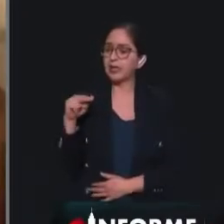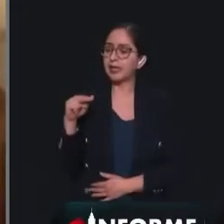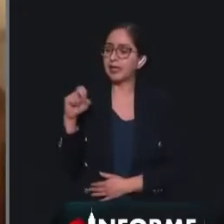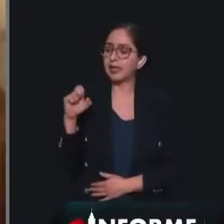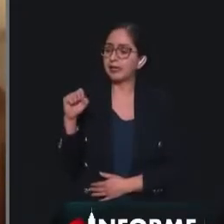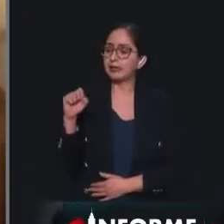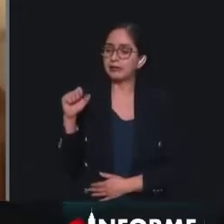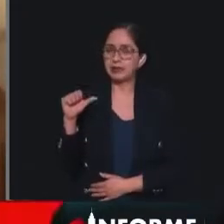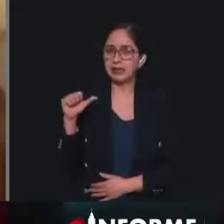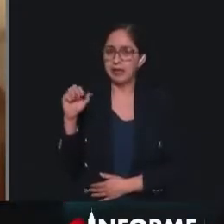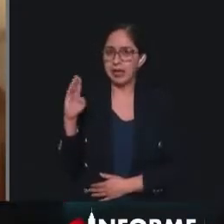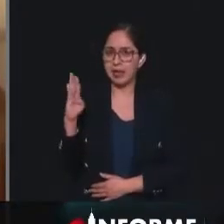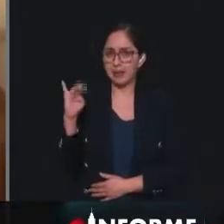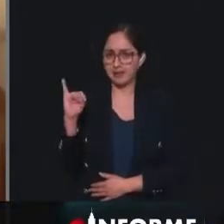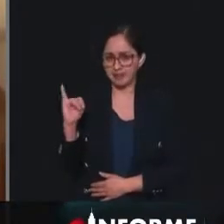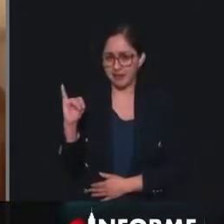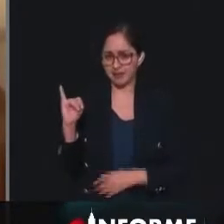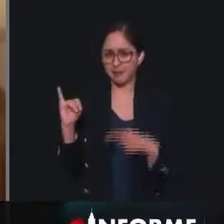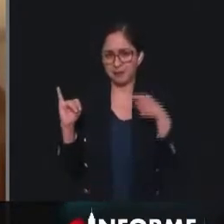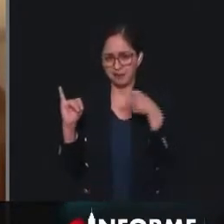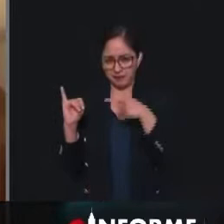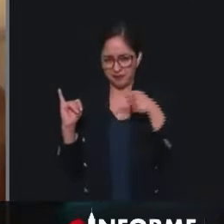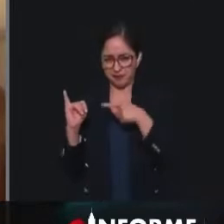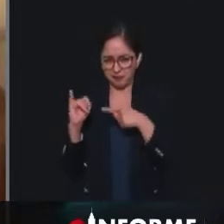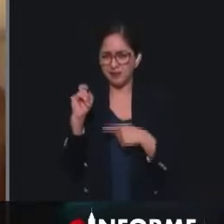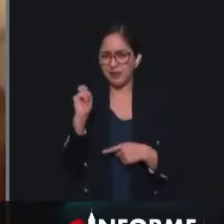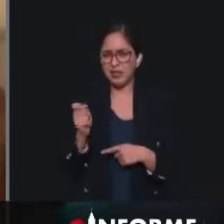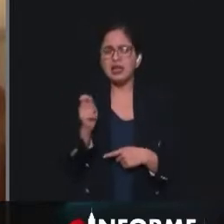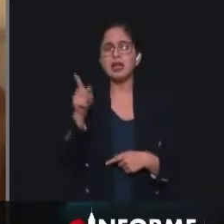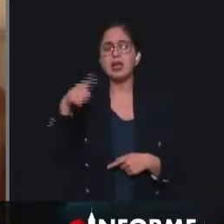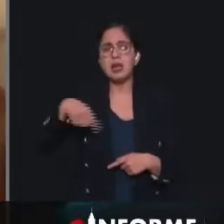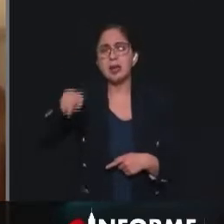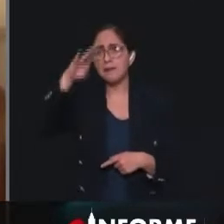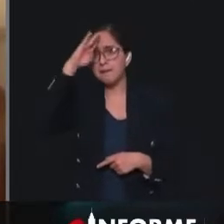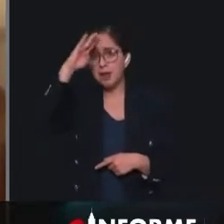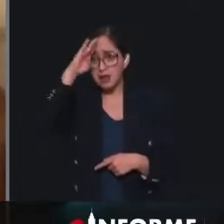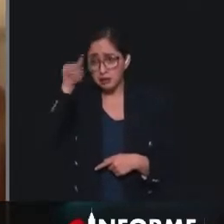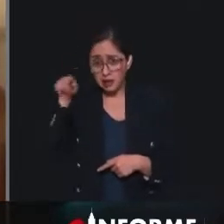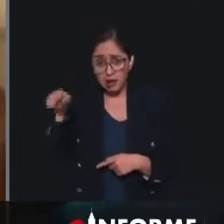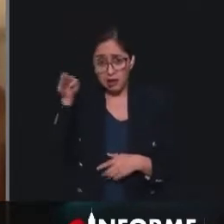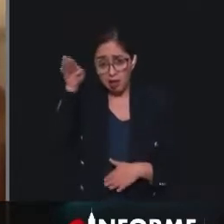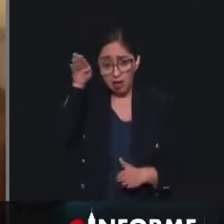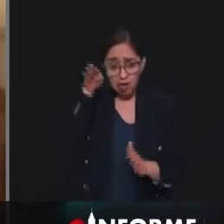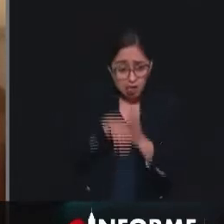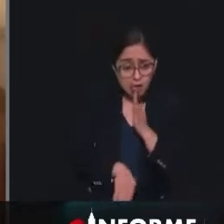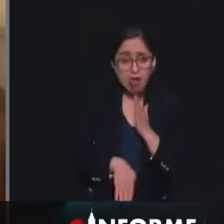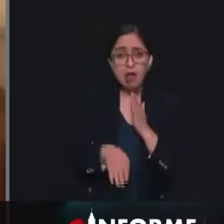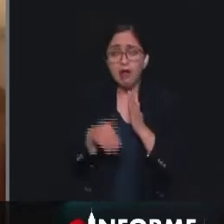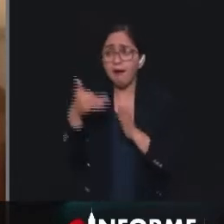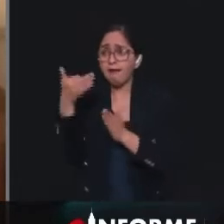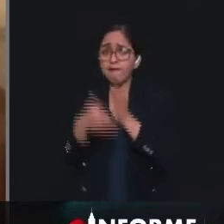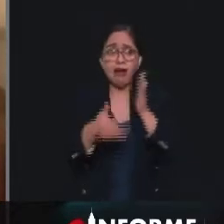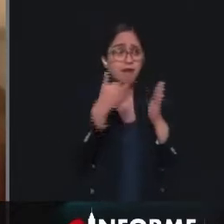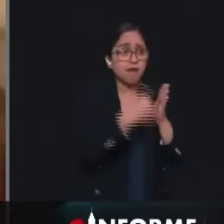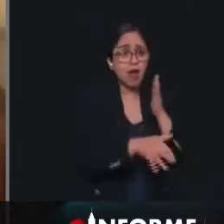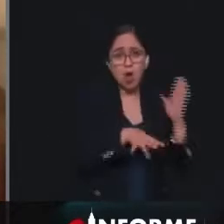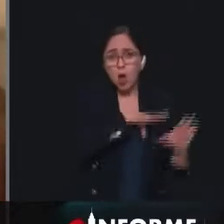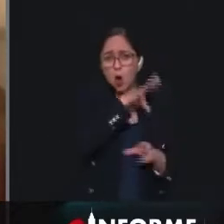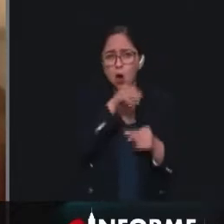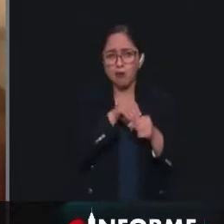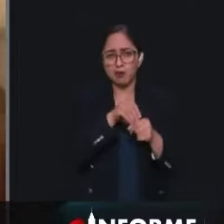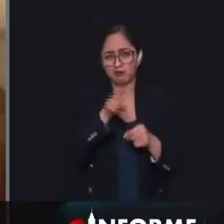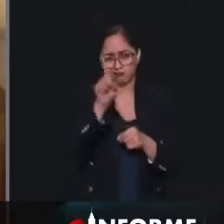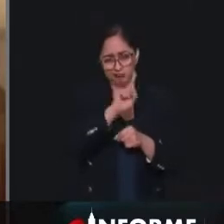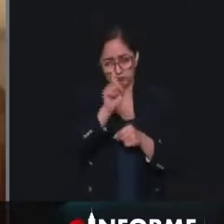qué es lo que está logrando el INSABI. No es verdad que todos son fracasos, que todo es desabasto. O sea, también hay algunas cosas que no estamos